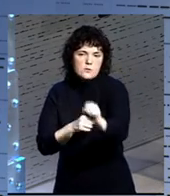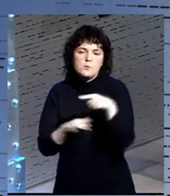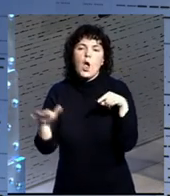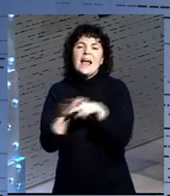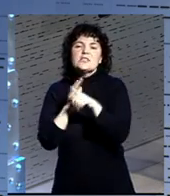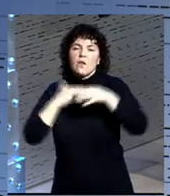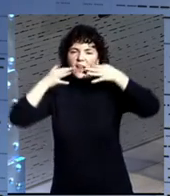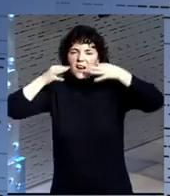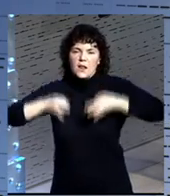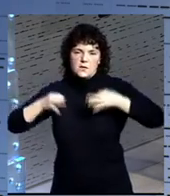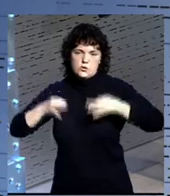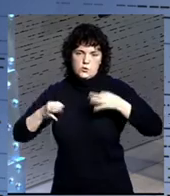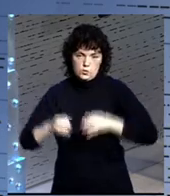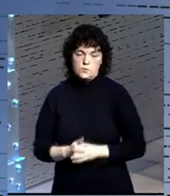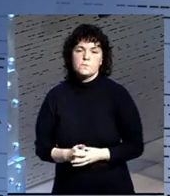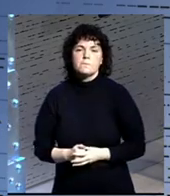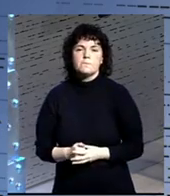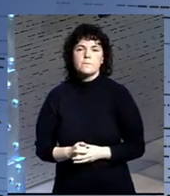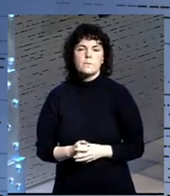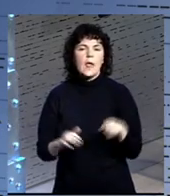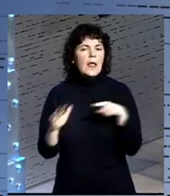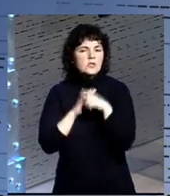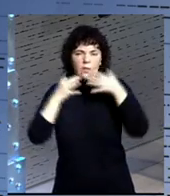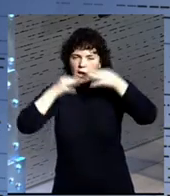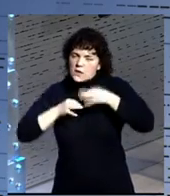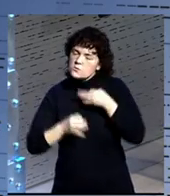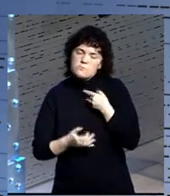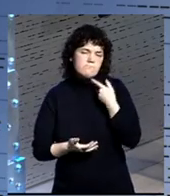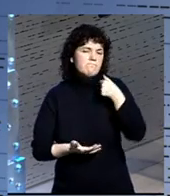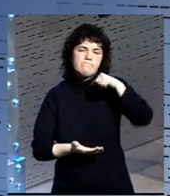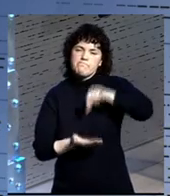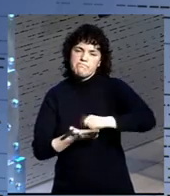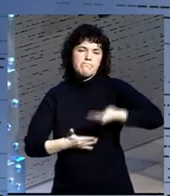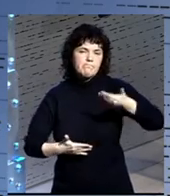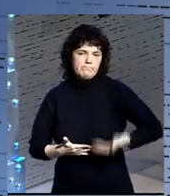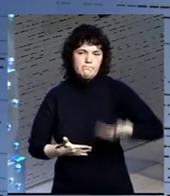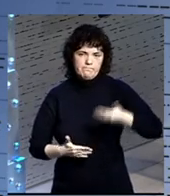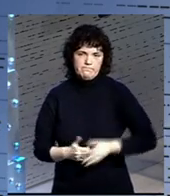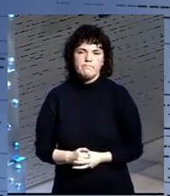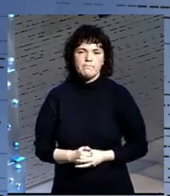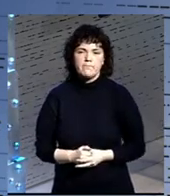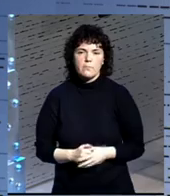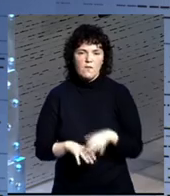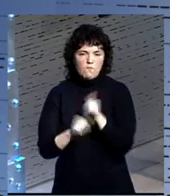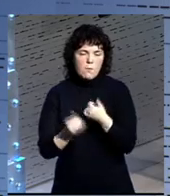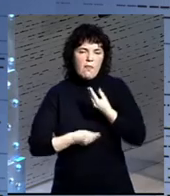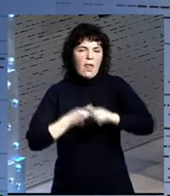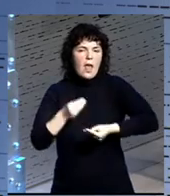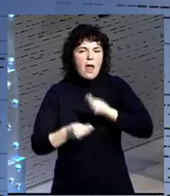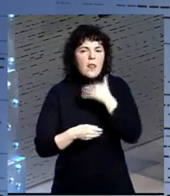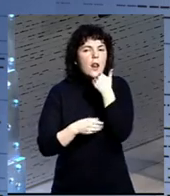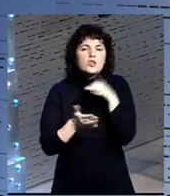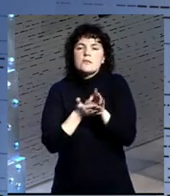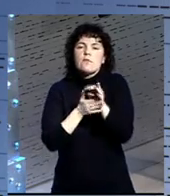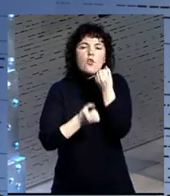riesgos. Gestión de riesgos, pieza central en la forma de hacer cualquier